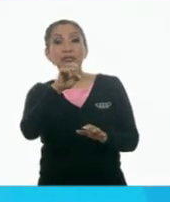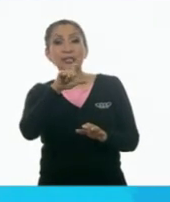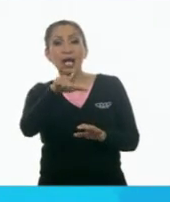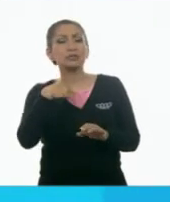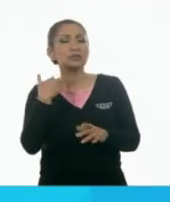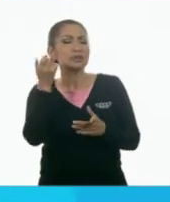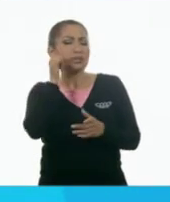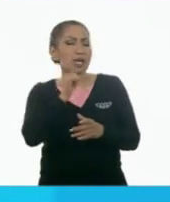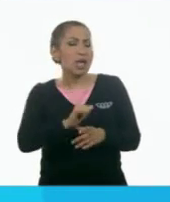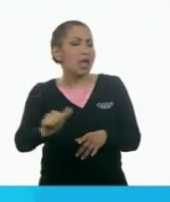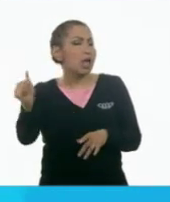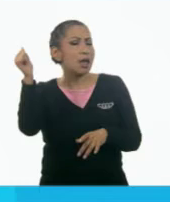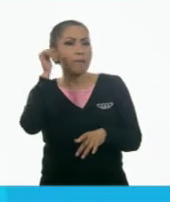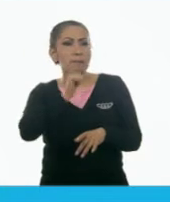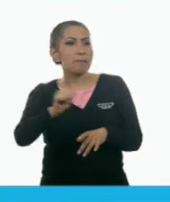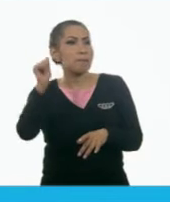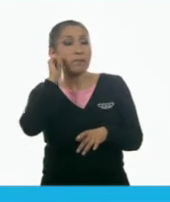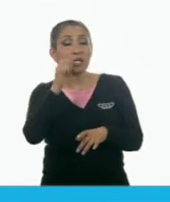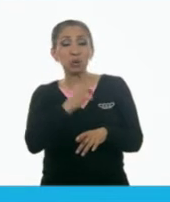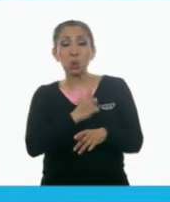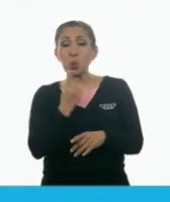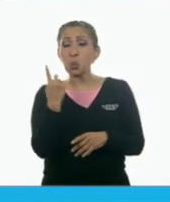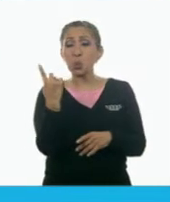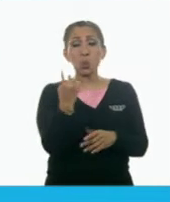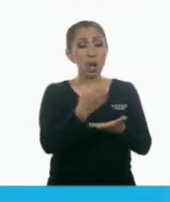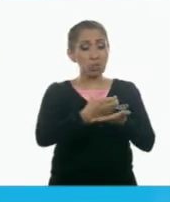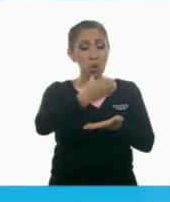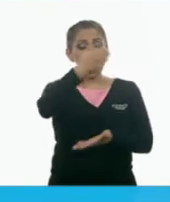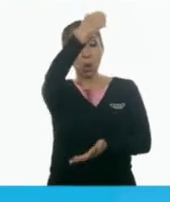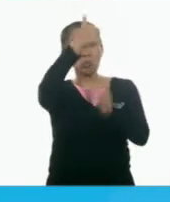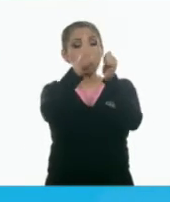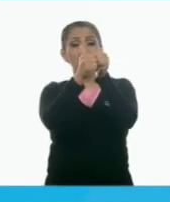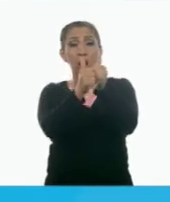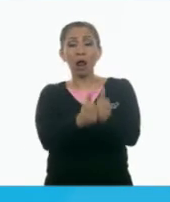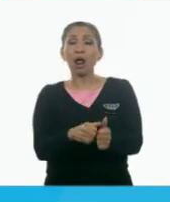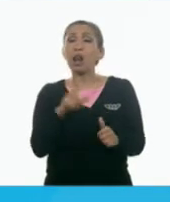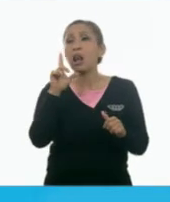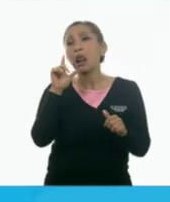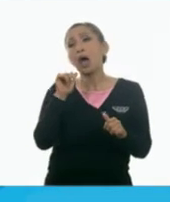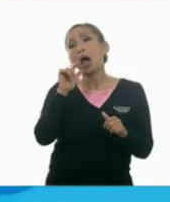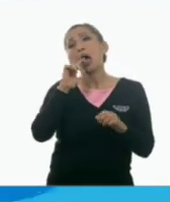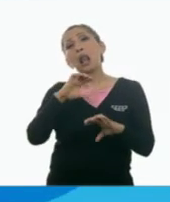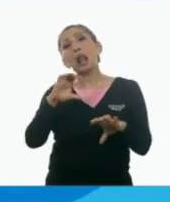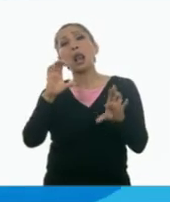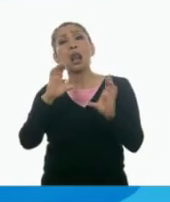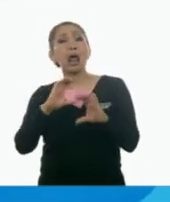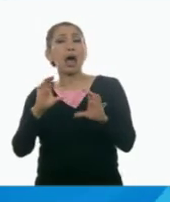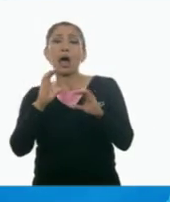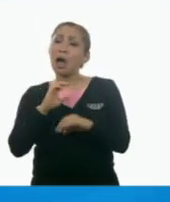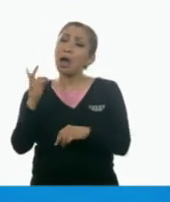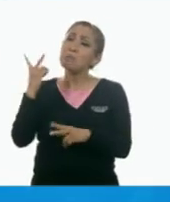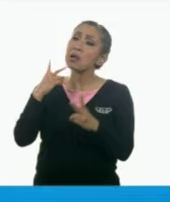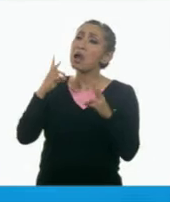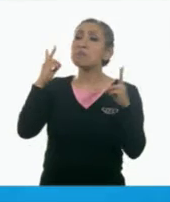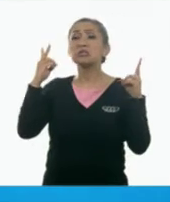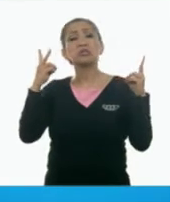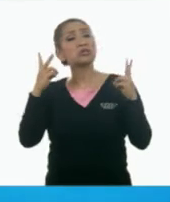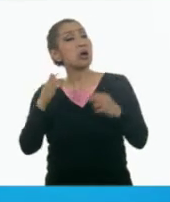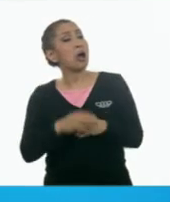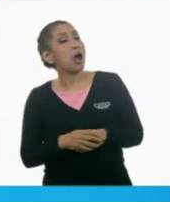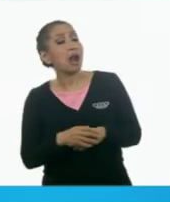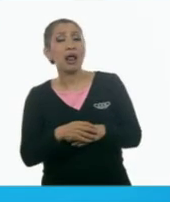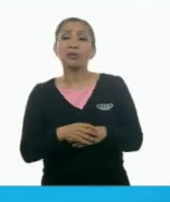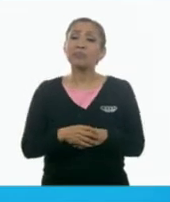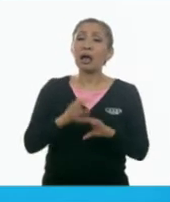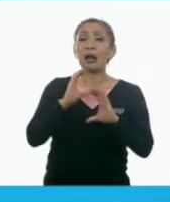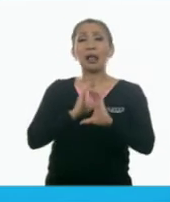pasaba todo el tiempo en esa solitaria torre. ¡La, la, la, la, la, la! ¡Alguien venga a visitarme!